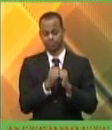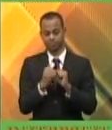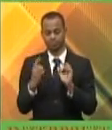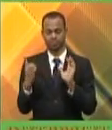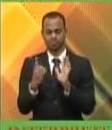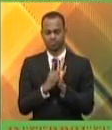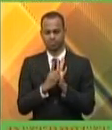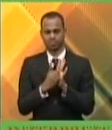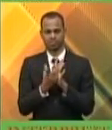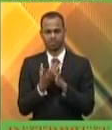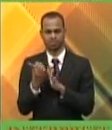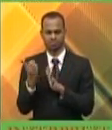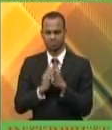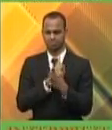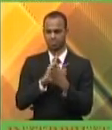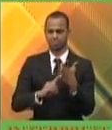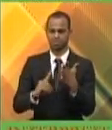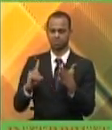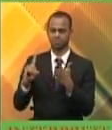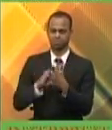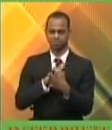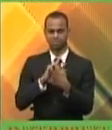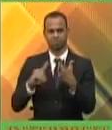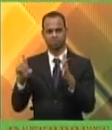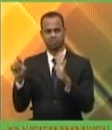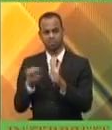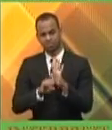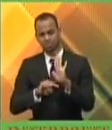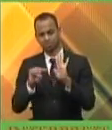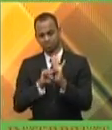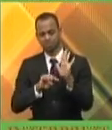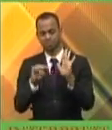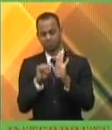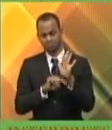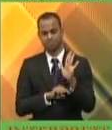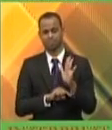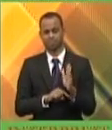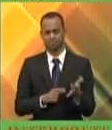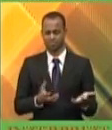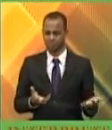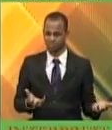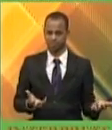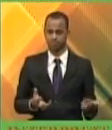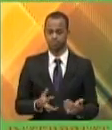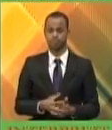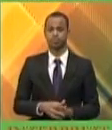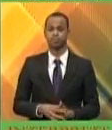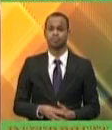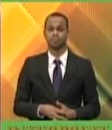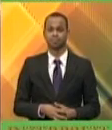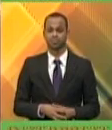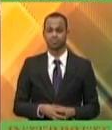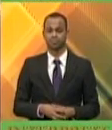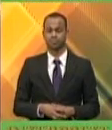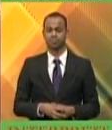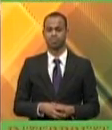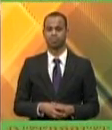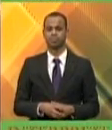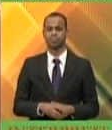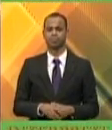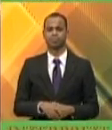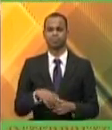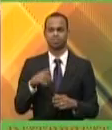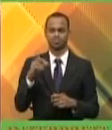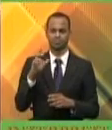discriminada negativamente no positivamente sino de negativamente fuera interesante que la gente haga un ejercicio